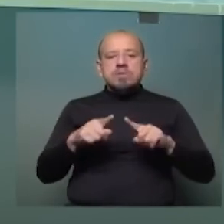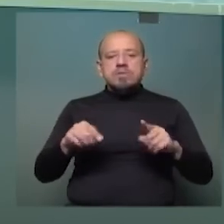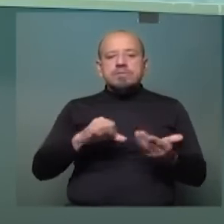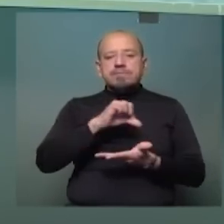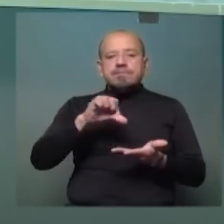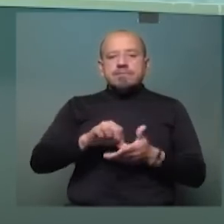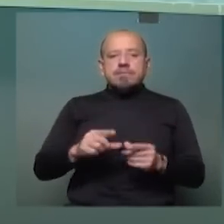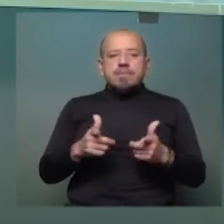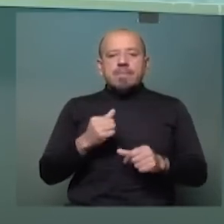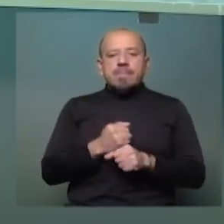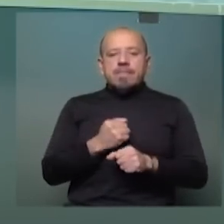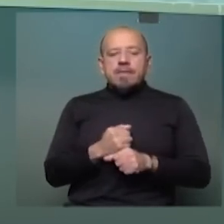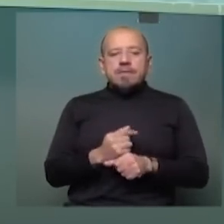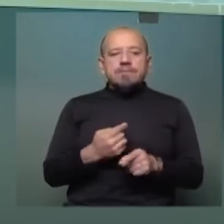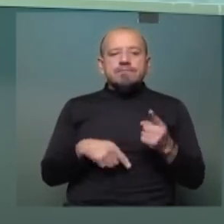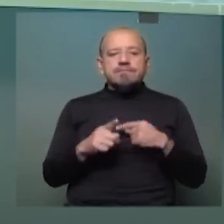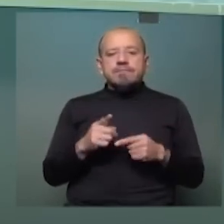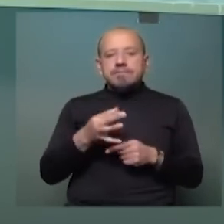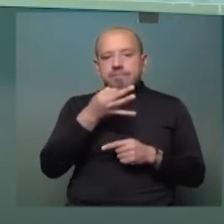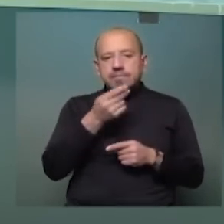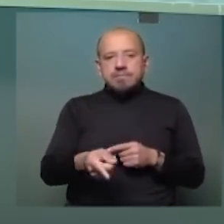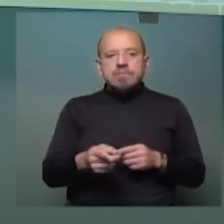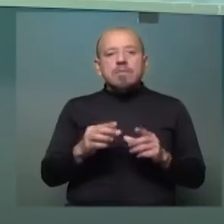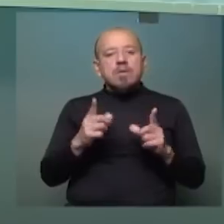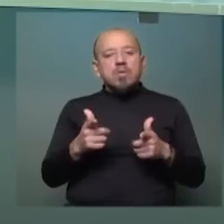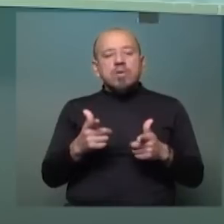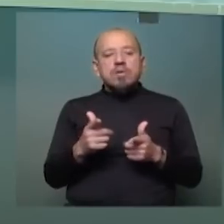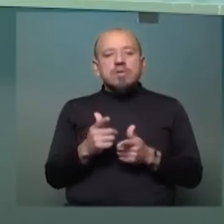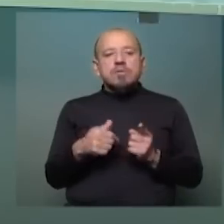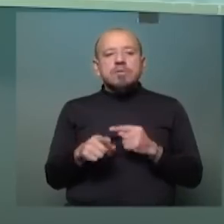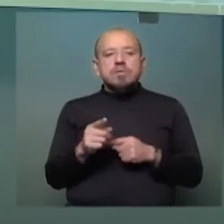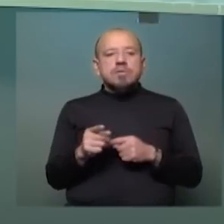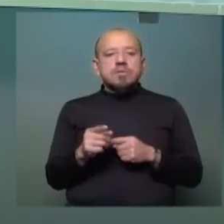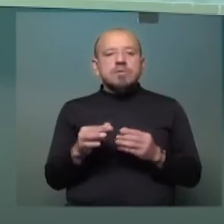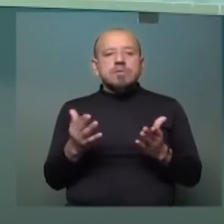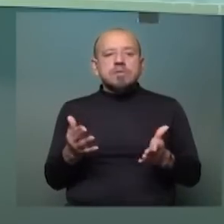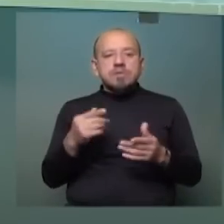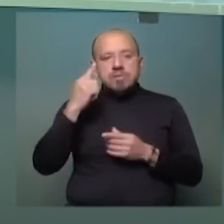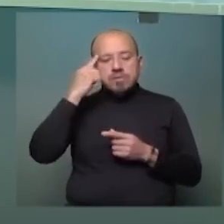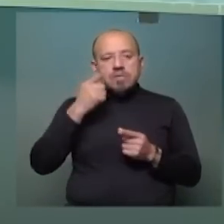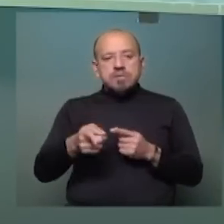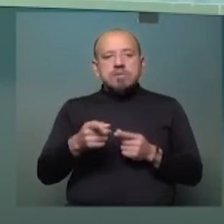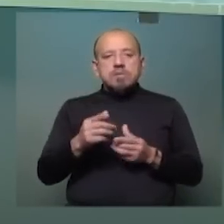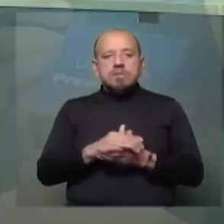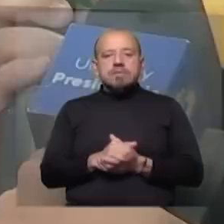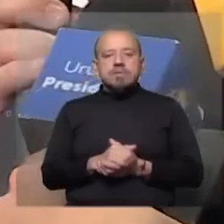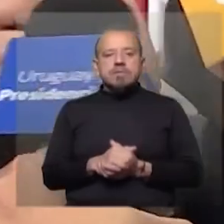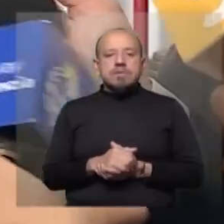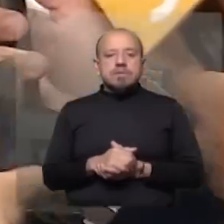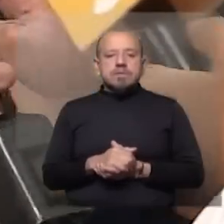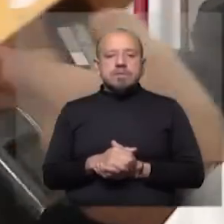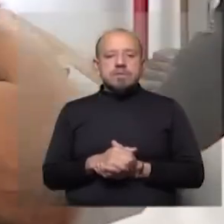desempleo justamente pero sin embargo agregó que no hay medidas un paquete de medidas pensadas para esta zona del